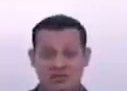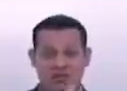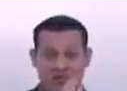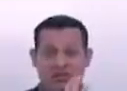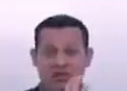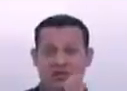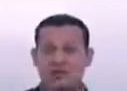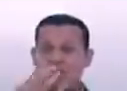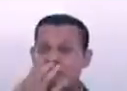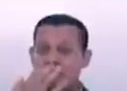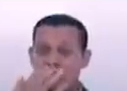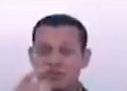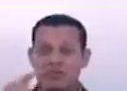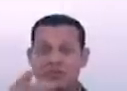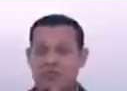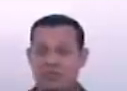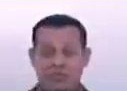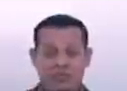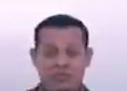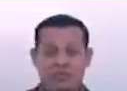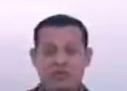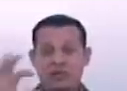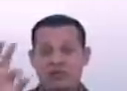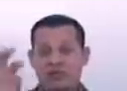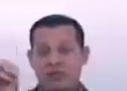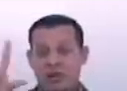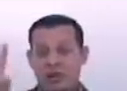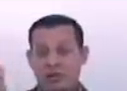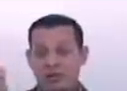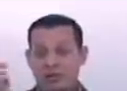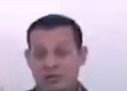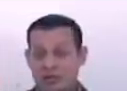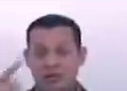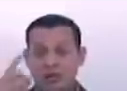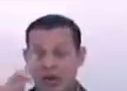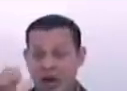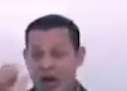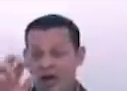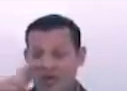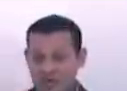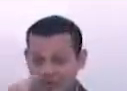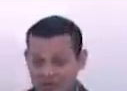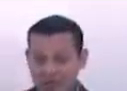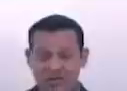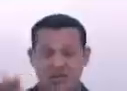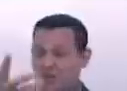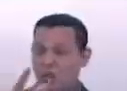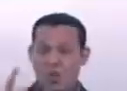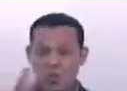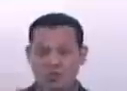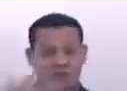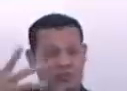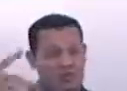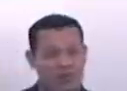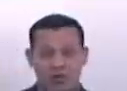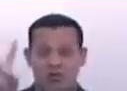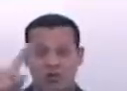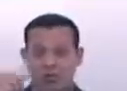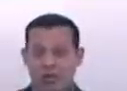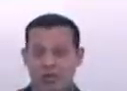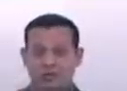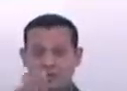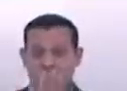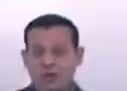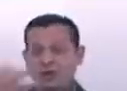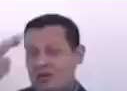presidencial de Norman Quijano, ahí mirando hacia abajo. O se va de repente de aquí para... porque me imagino que no puede soportar